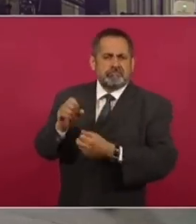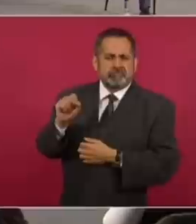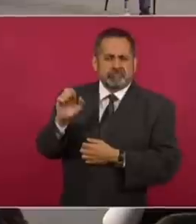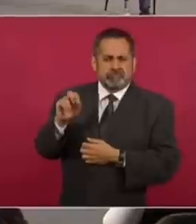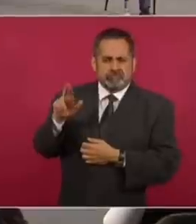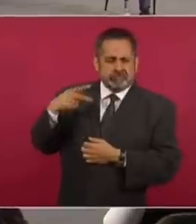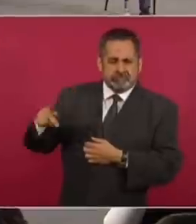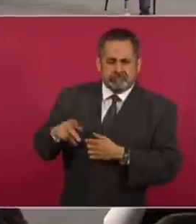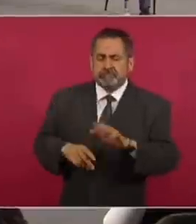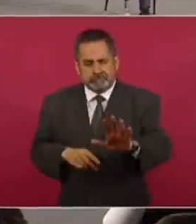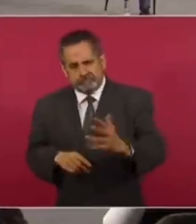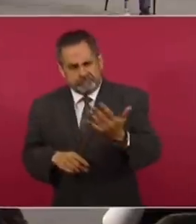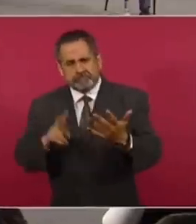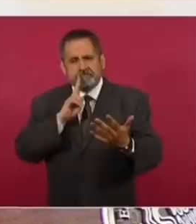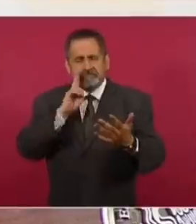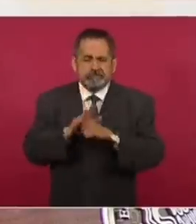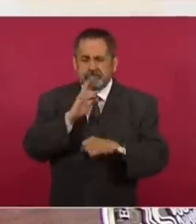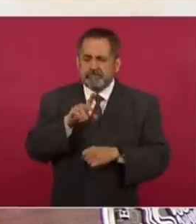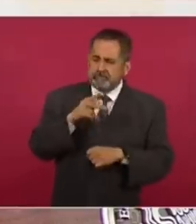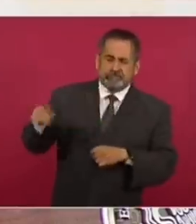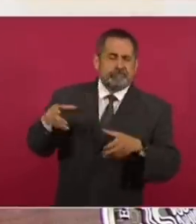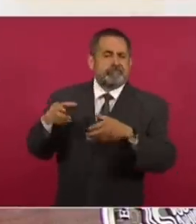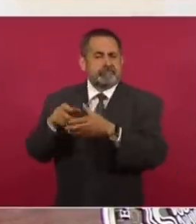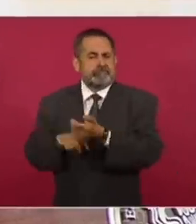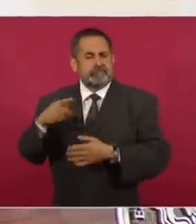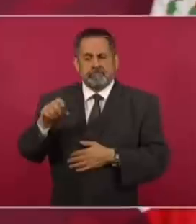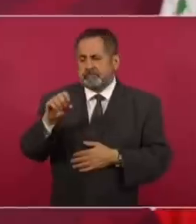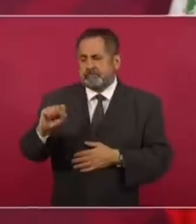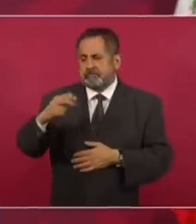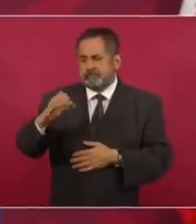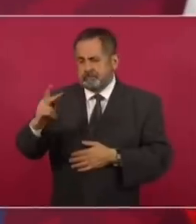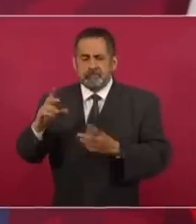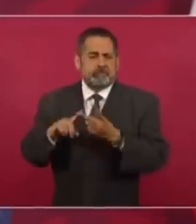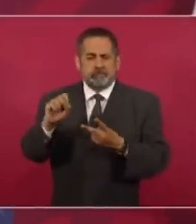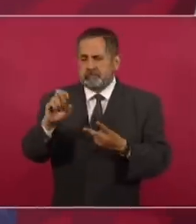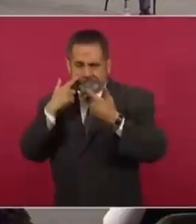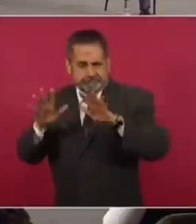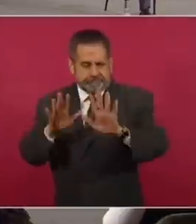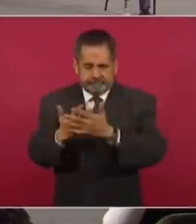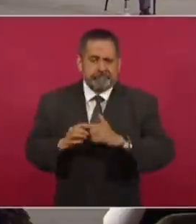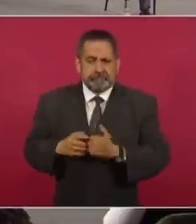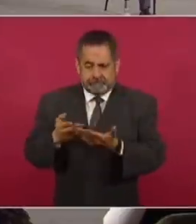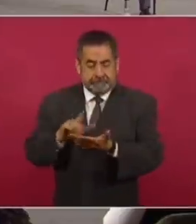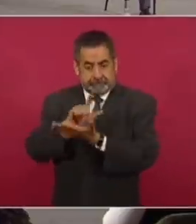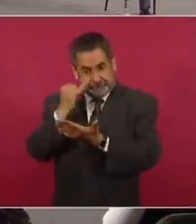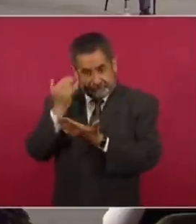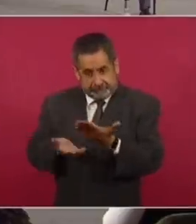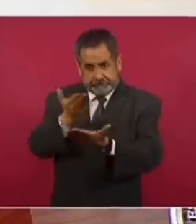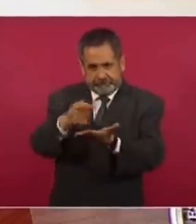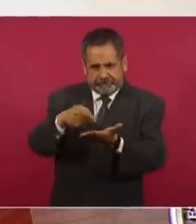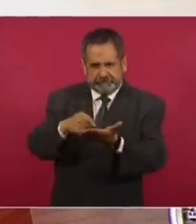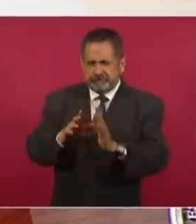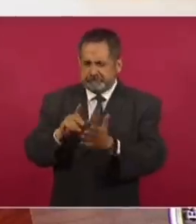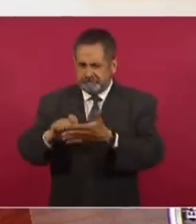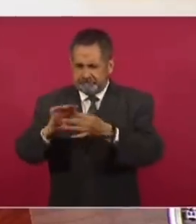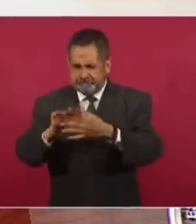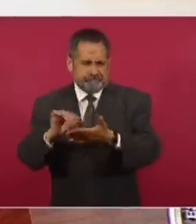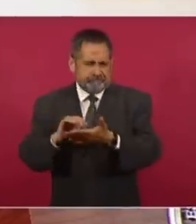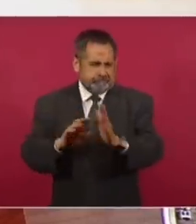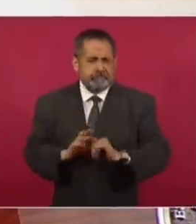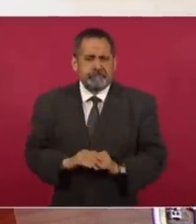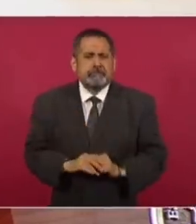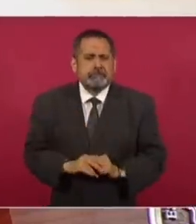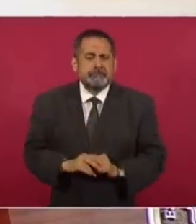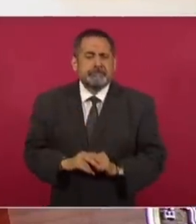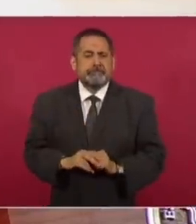vamos a ver si pertenece a la secretaria de hacienda de energía o de economía la iniciativa no va exactamente ya nosotros